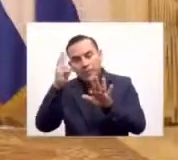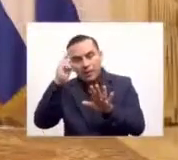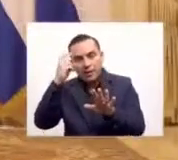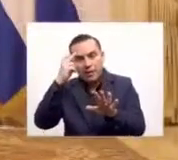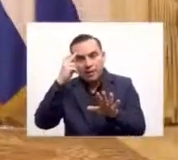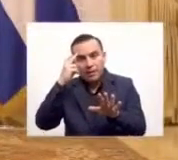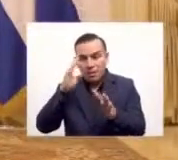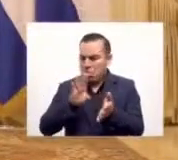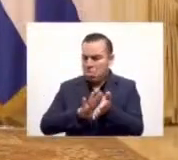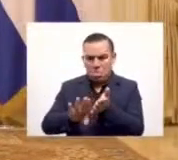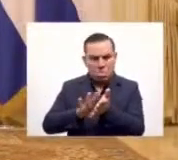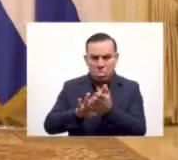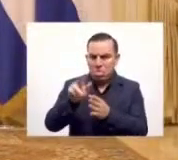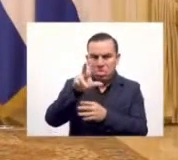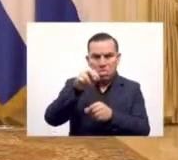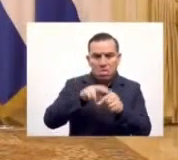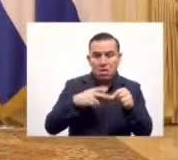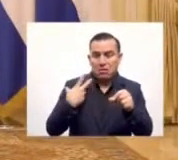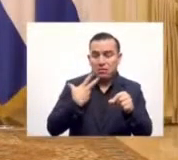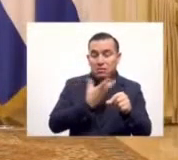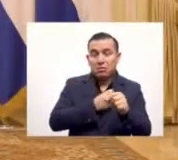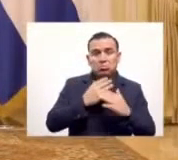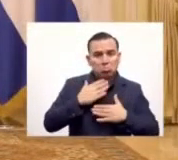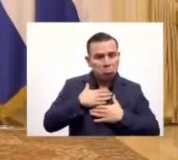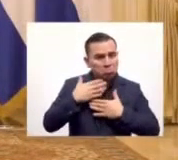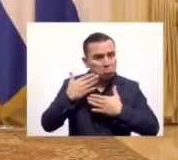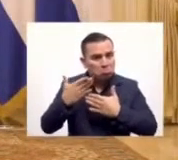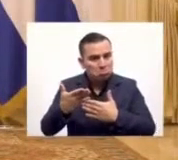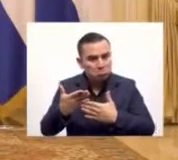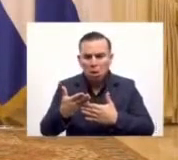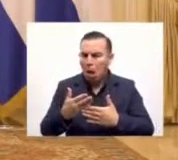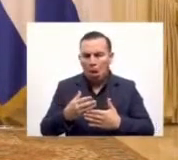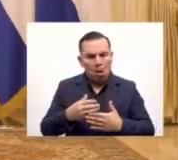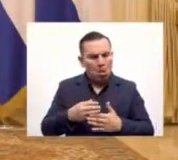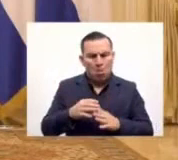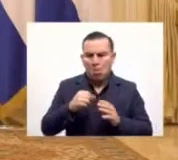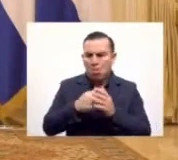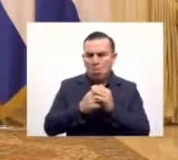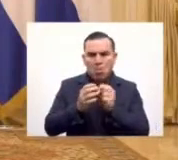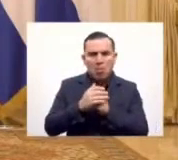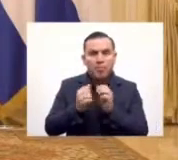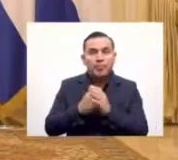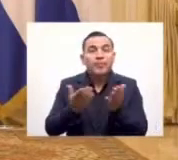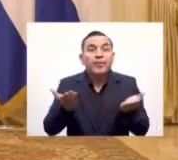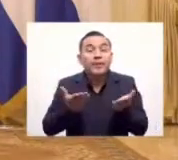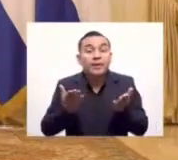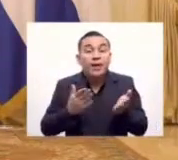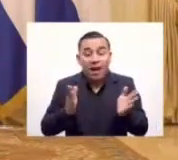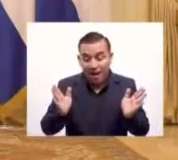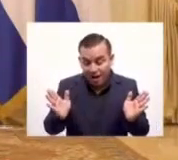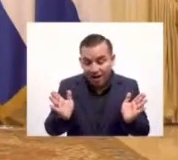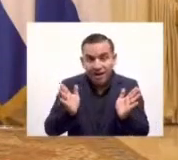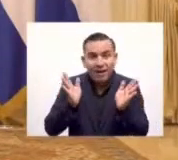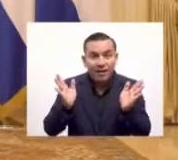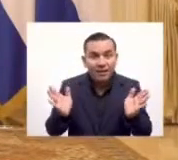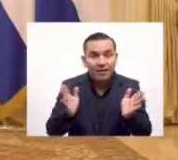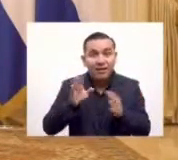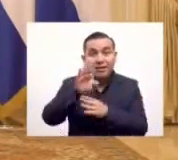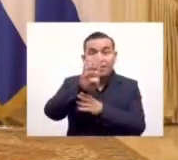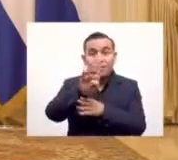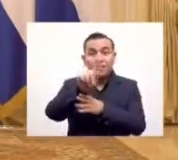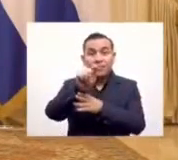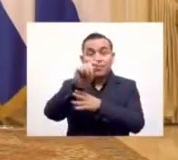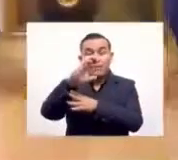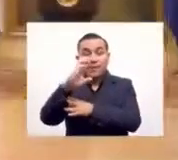llave privada y puede manejar los Bitcoins de manera privada. Ojo, que privacidad no es lo mismo que secretismo,